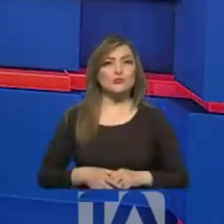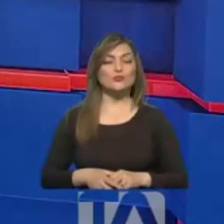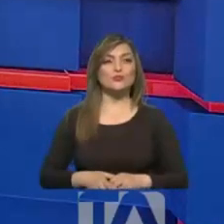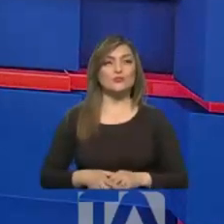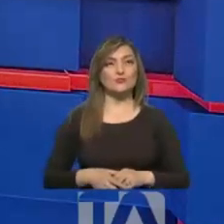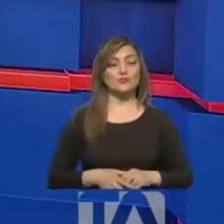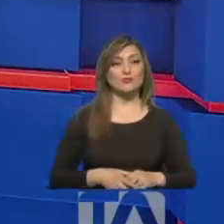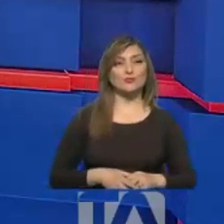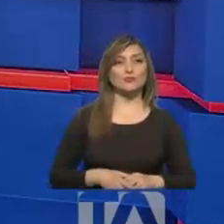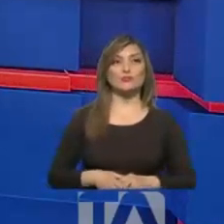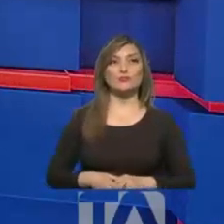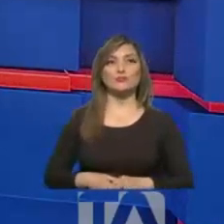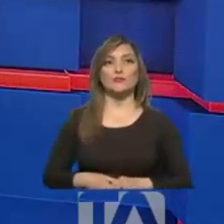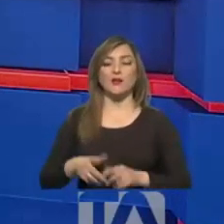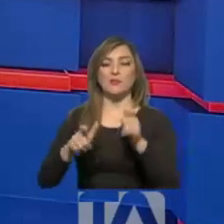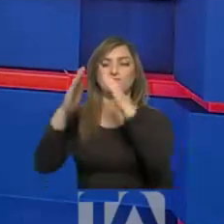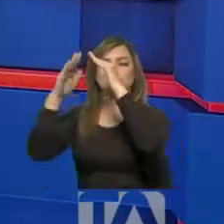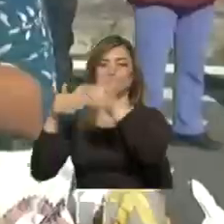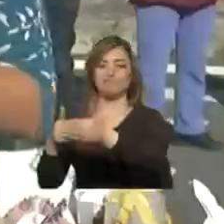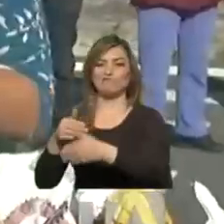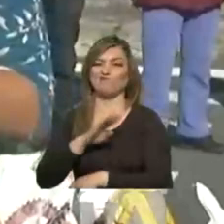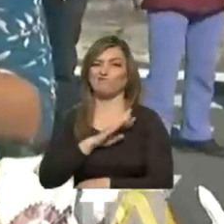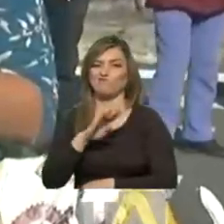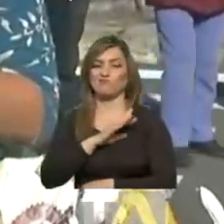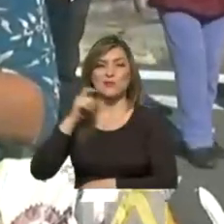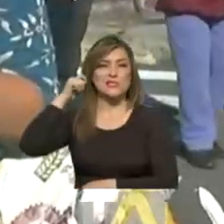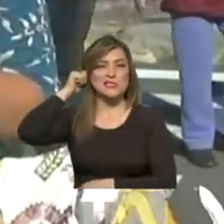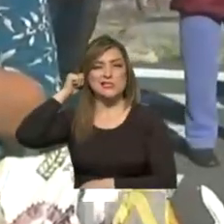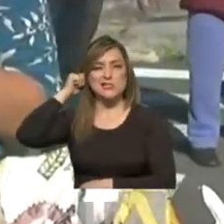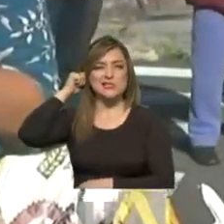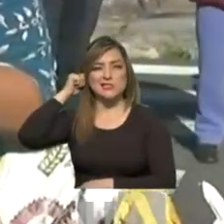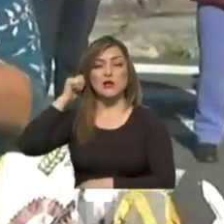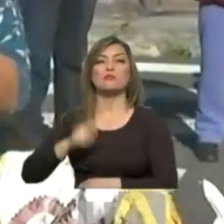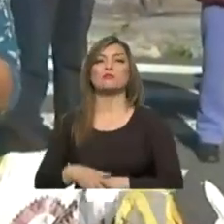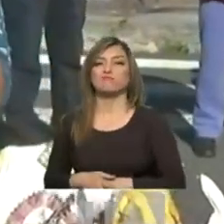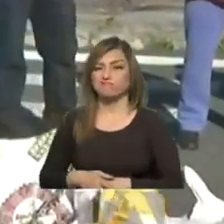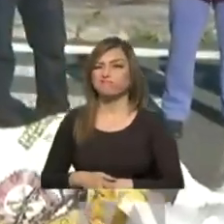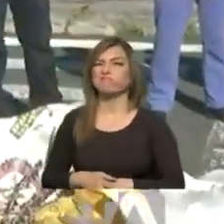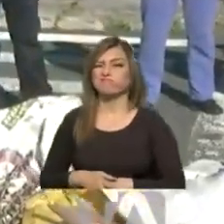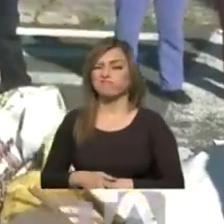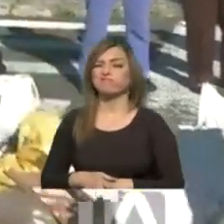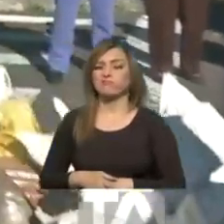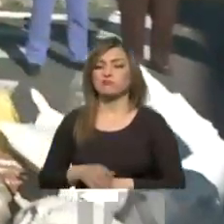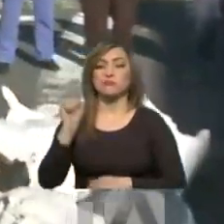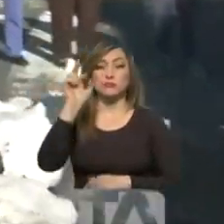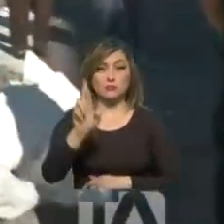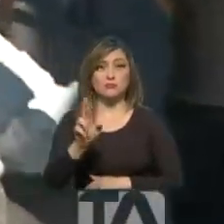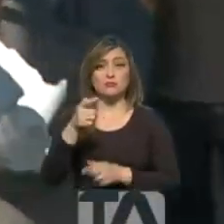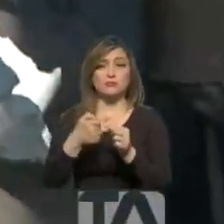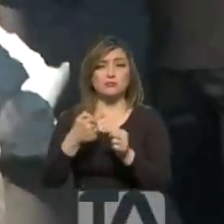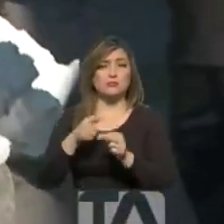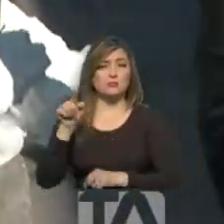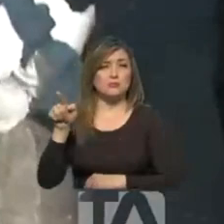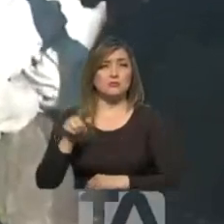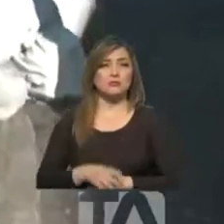Y hay que alarles las orejas a los malos vecinos de aquí del barrio Santa Marianita, esto es en el sur de la capital,